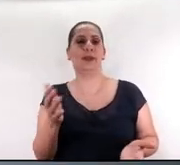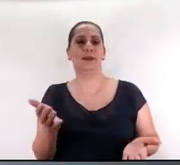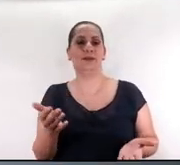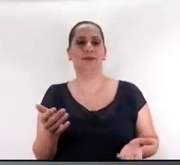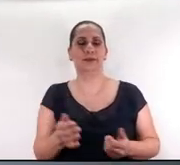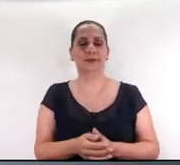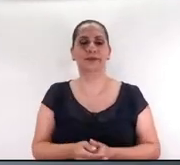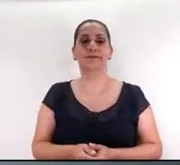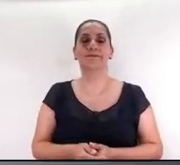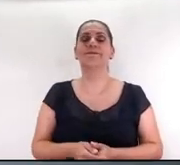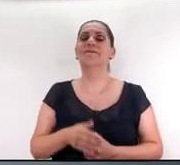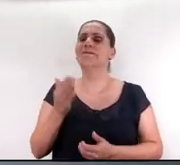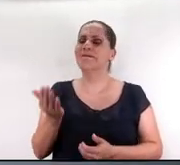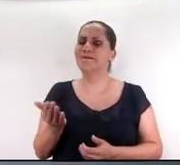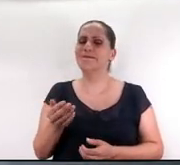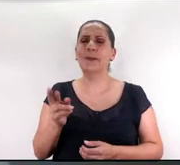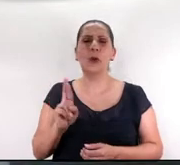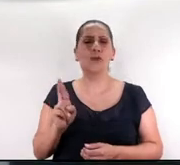Don Rodolfo,